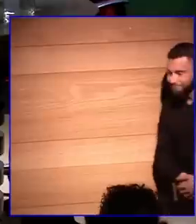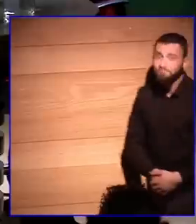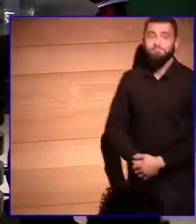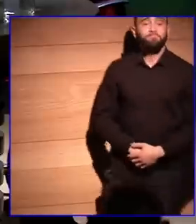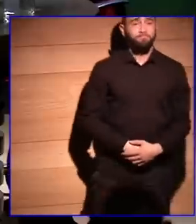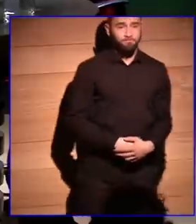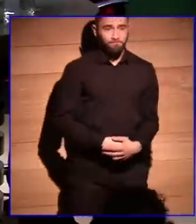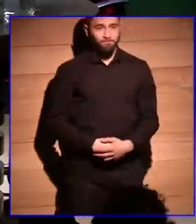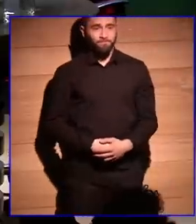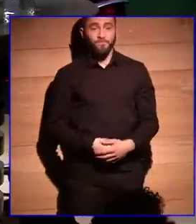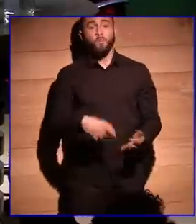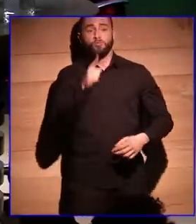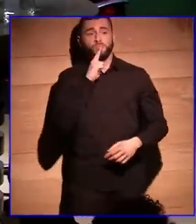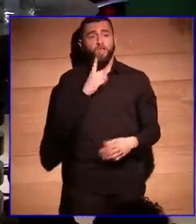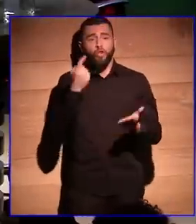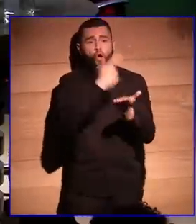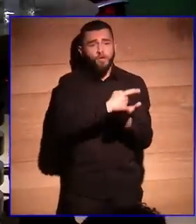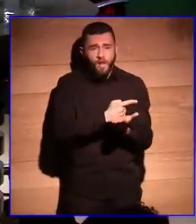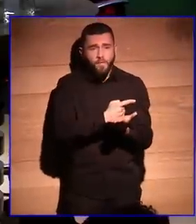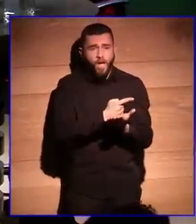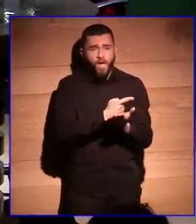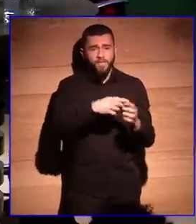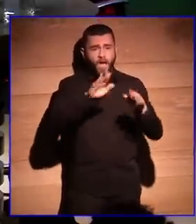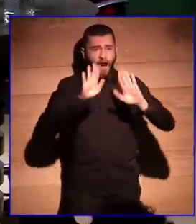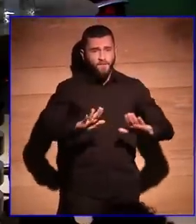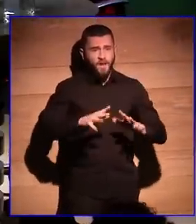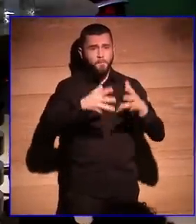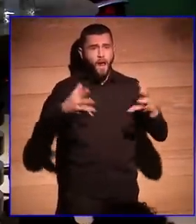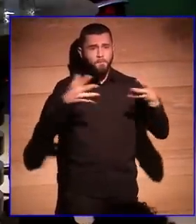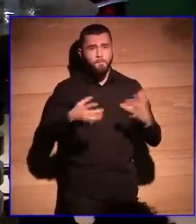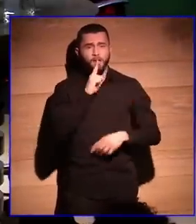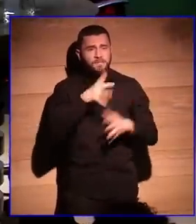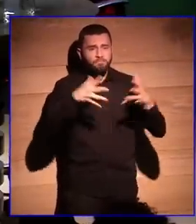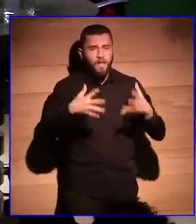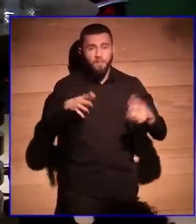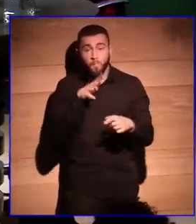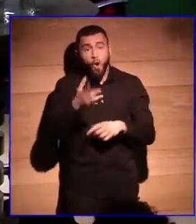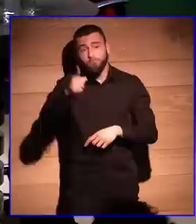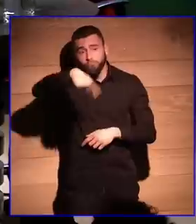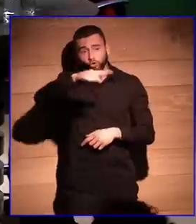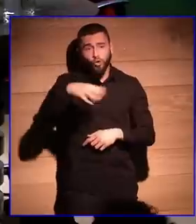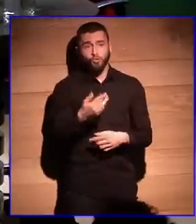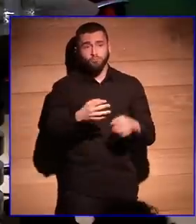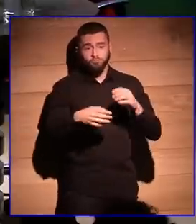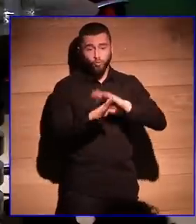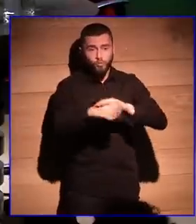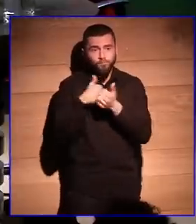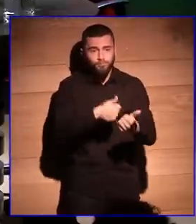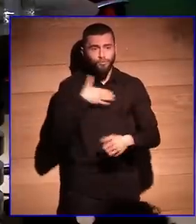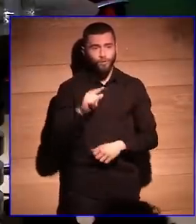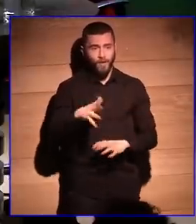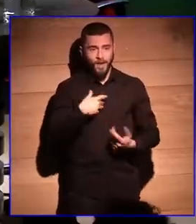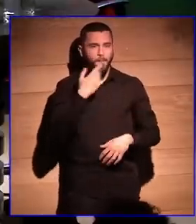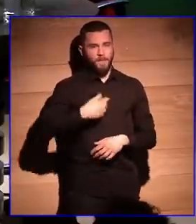Bueno, pues otro silencio más, si es que al final se van acumulando. Pero ¿por qué no me queréis seguir? No, pero esto me viene bien para el siguiente malvado que a mí se me